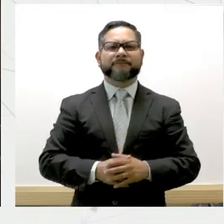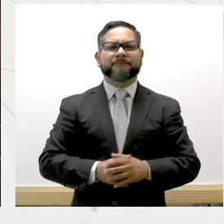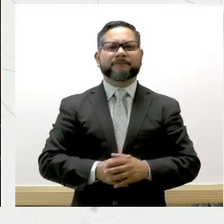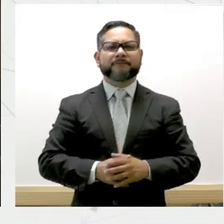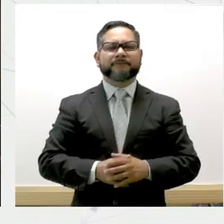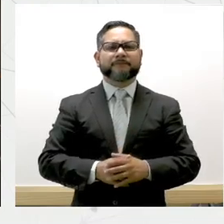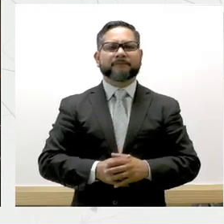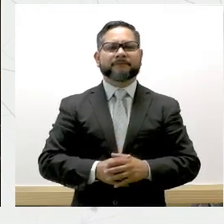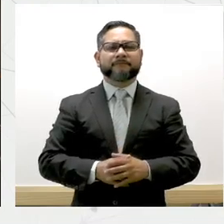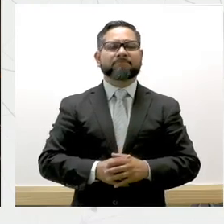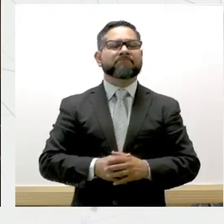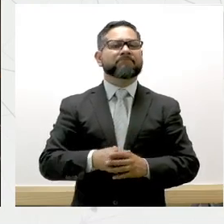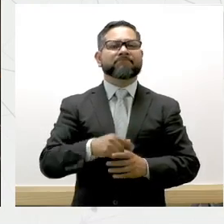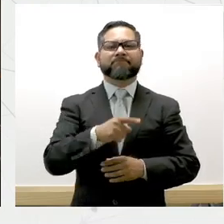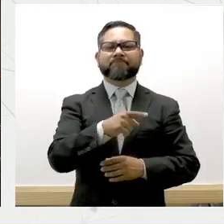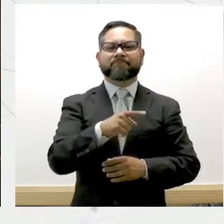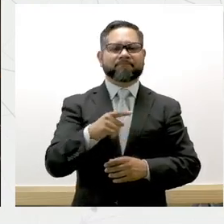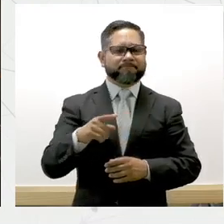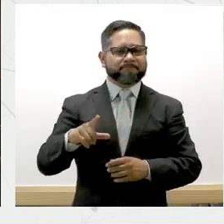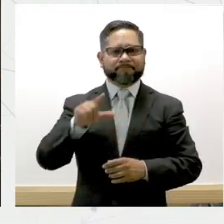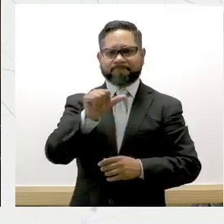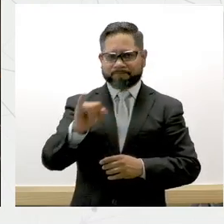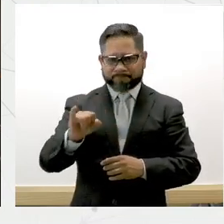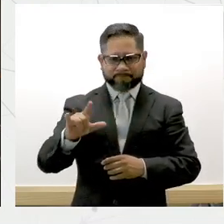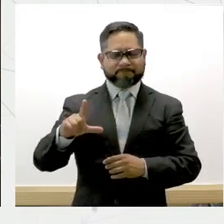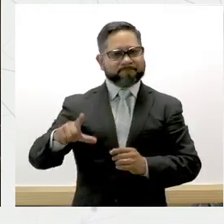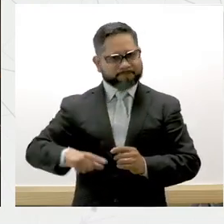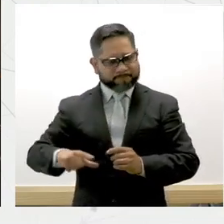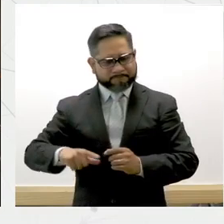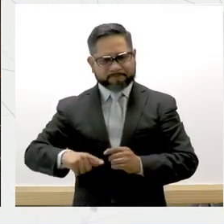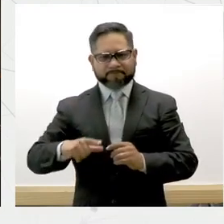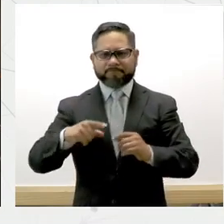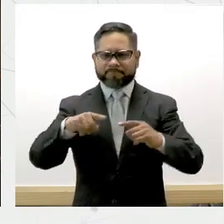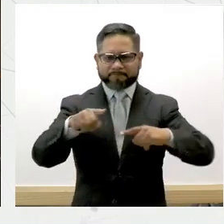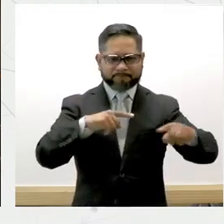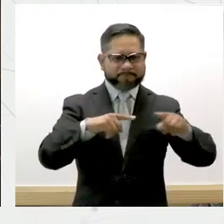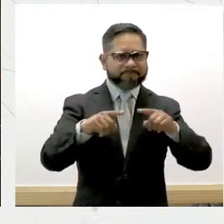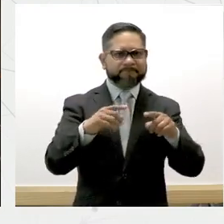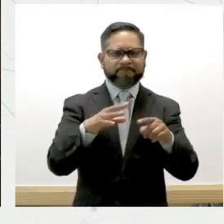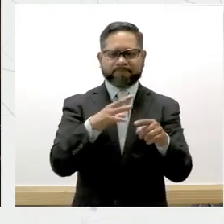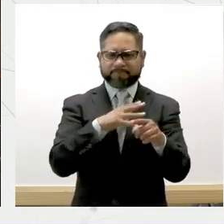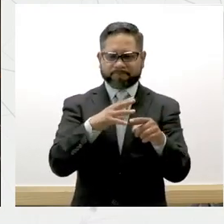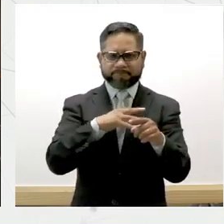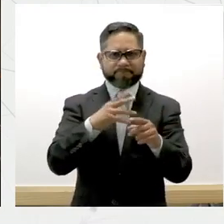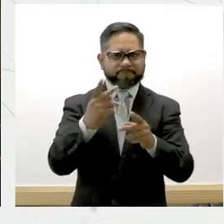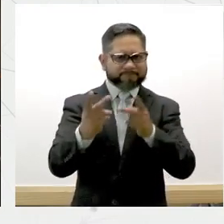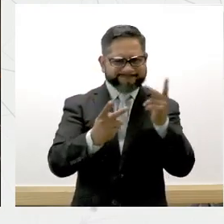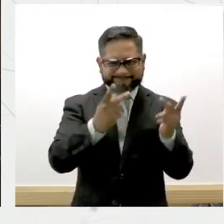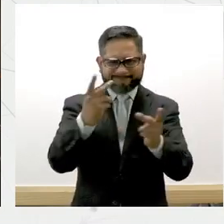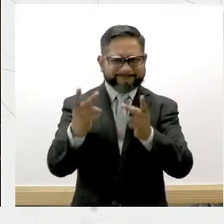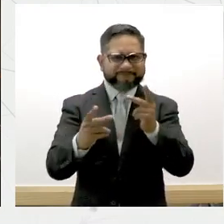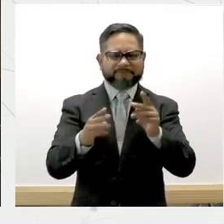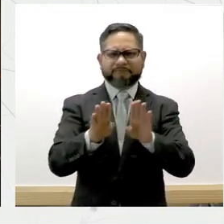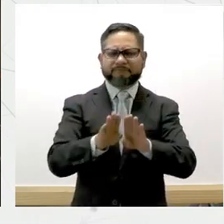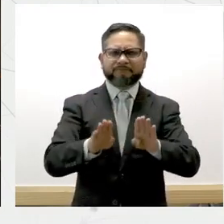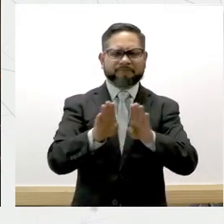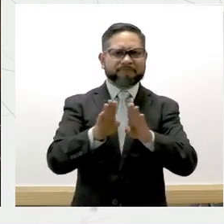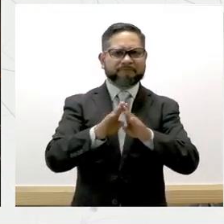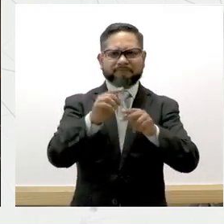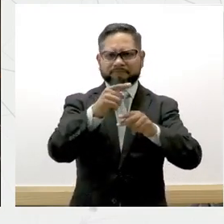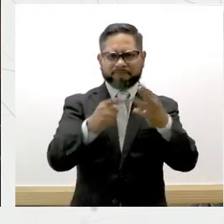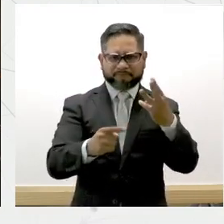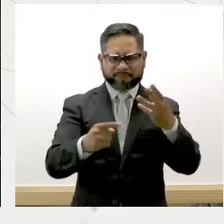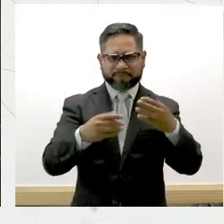Para gobernar la IA, para dar pasos, ¿no?, en un escenario, digamos que tripartito, ¿no?, que tenemos como tres modelos, el